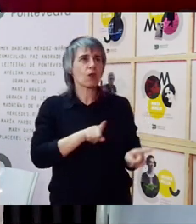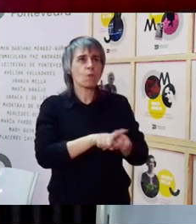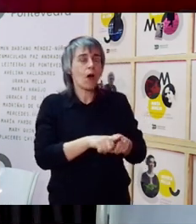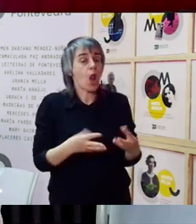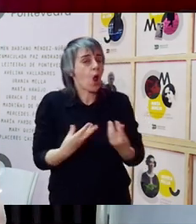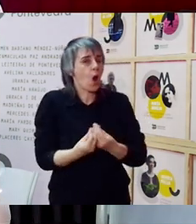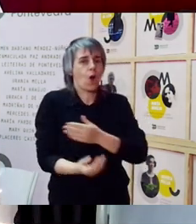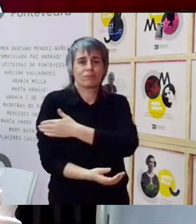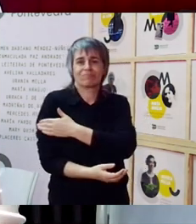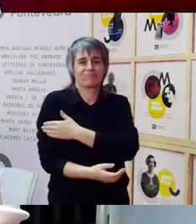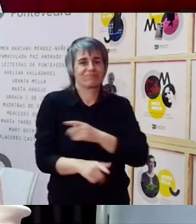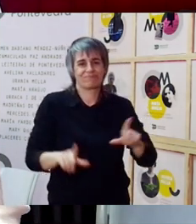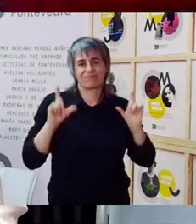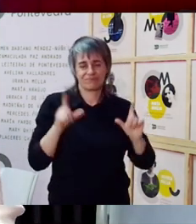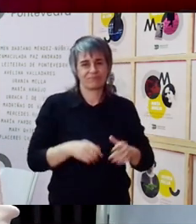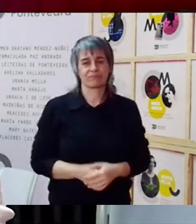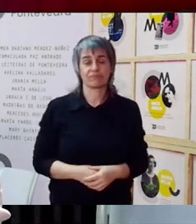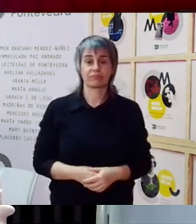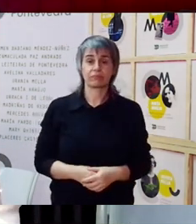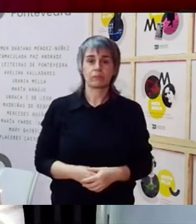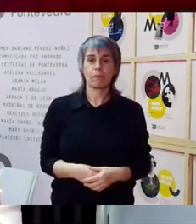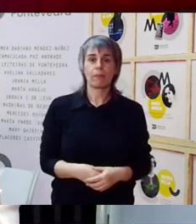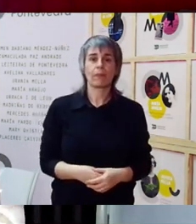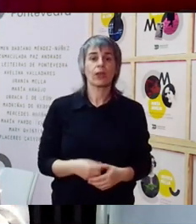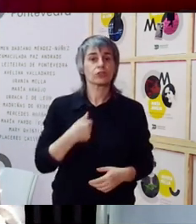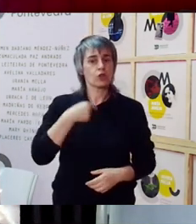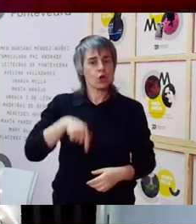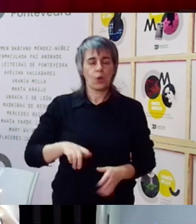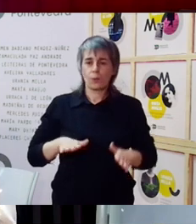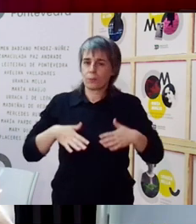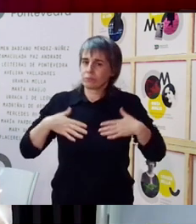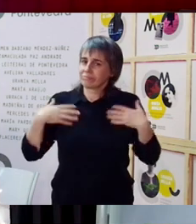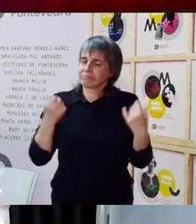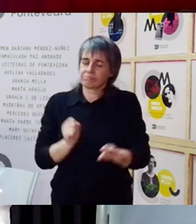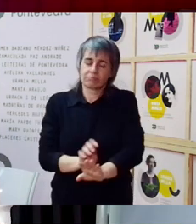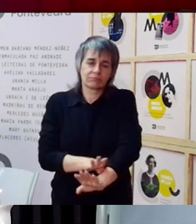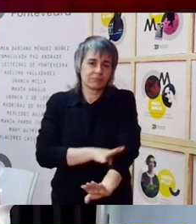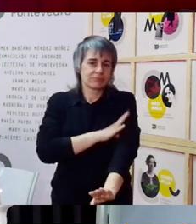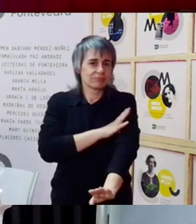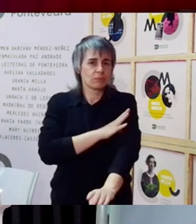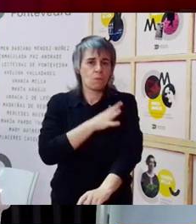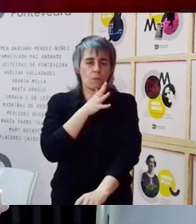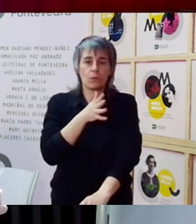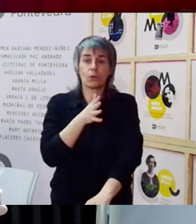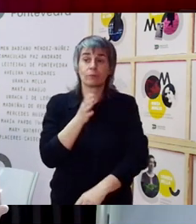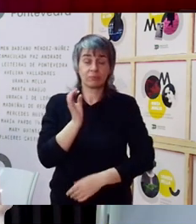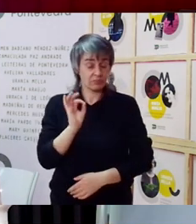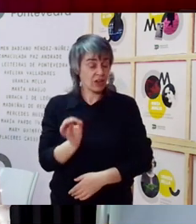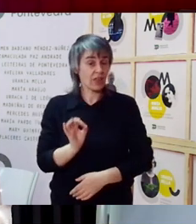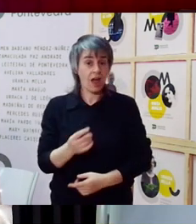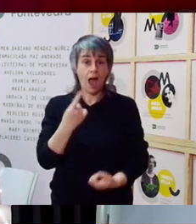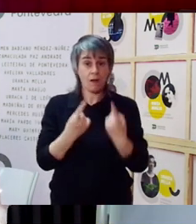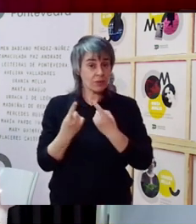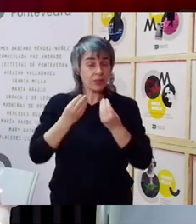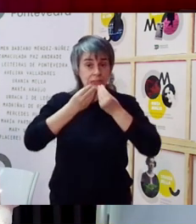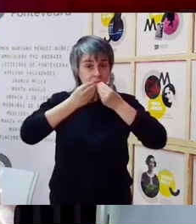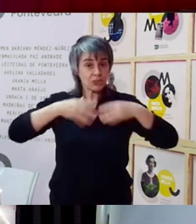Querida, admirada Silvia, hoxe estou emocionada porque é certo que ás veces as